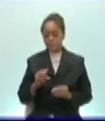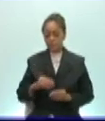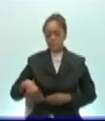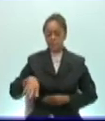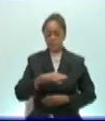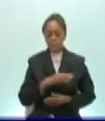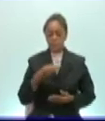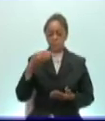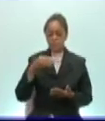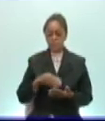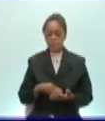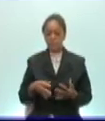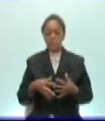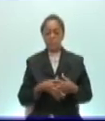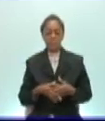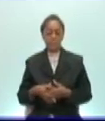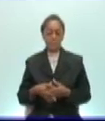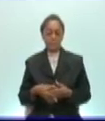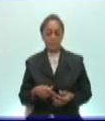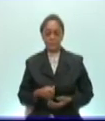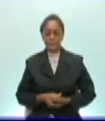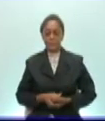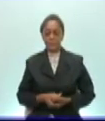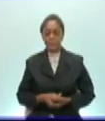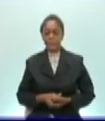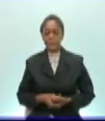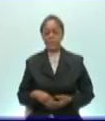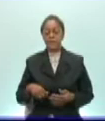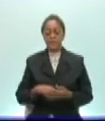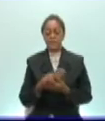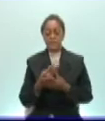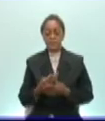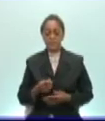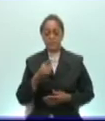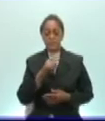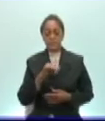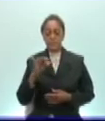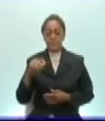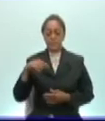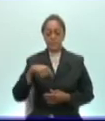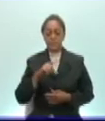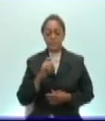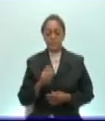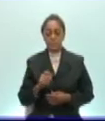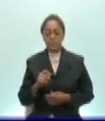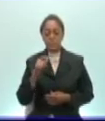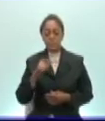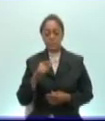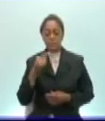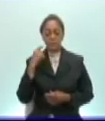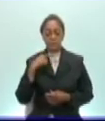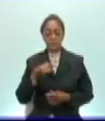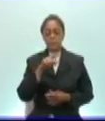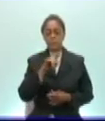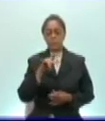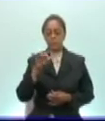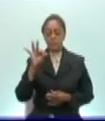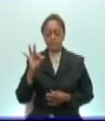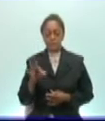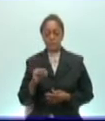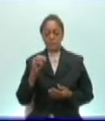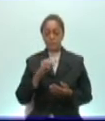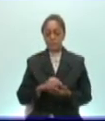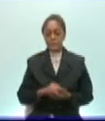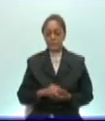intervención norteamericana. Pero llegó el día 16 de julio de ese año 98 se produce la